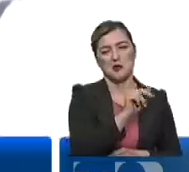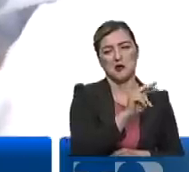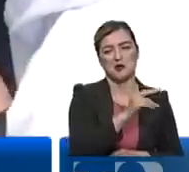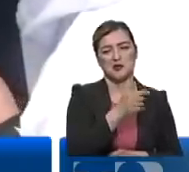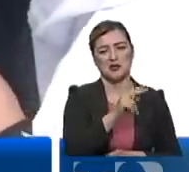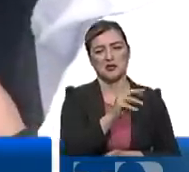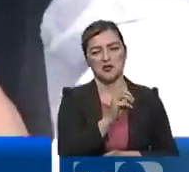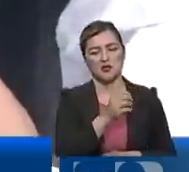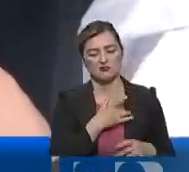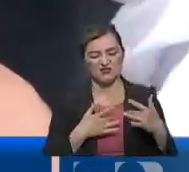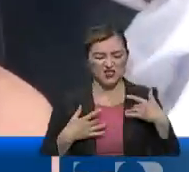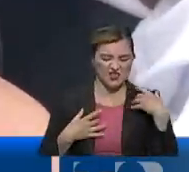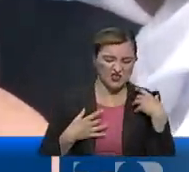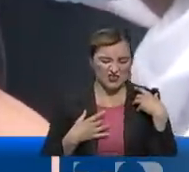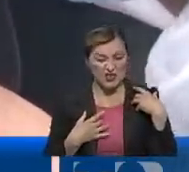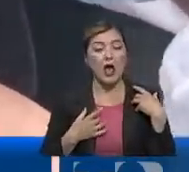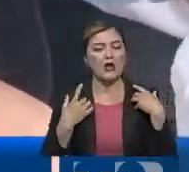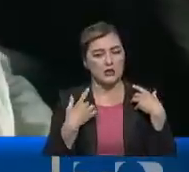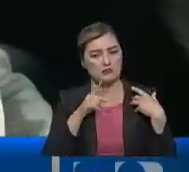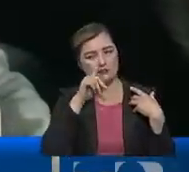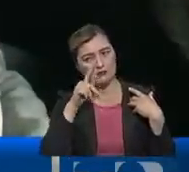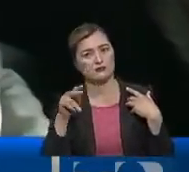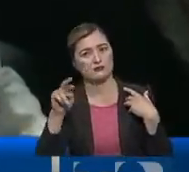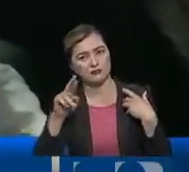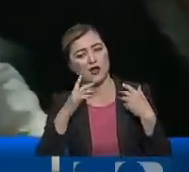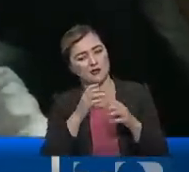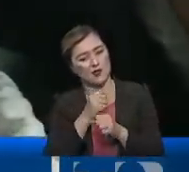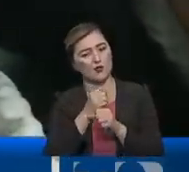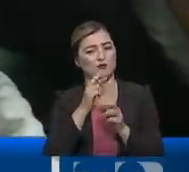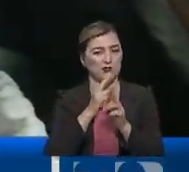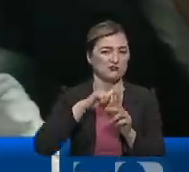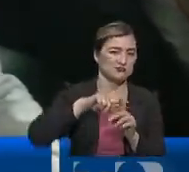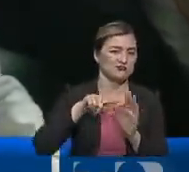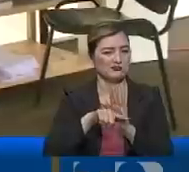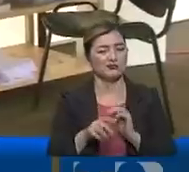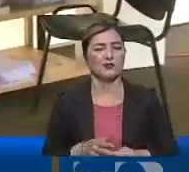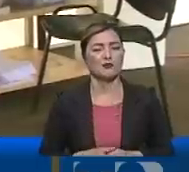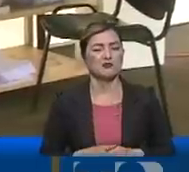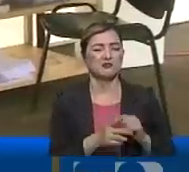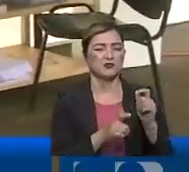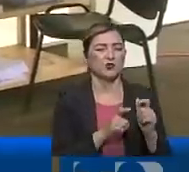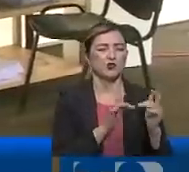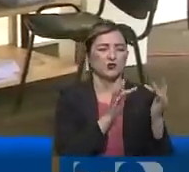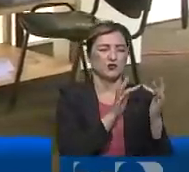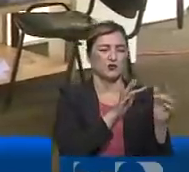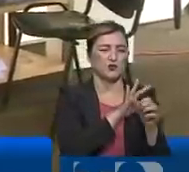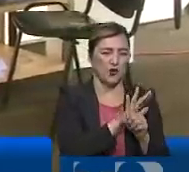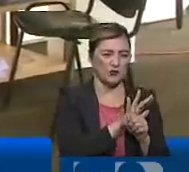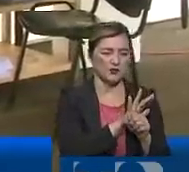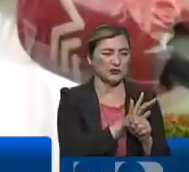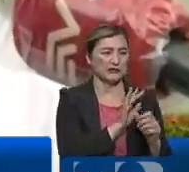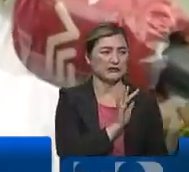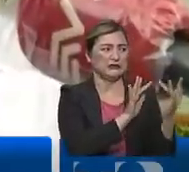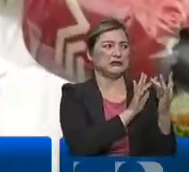síntomas. Pero si no tengo síntomas y quiero descartar estar contagiado luego de un contacto con alguien COVID positivo, debo esperar